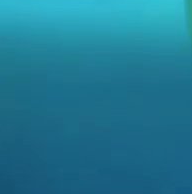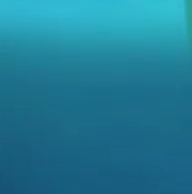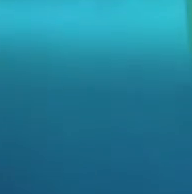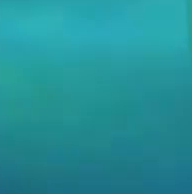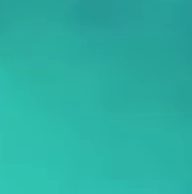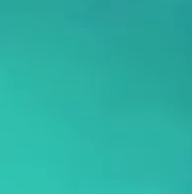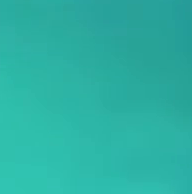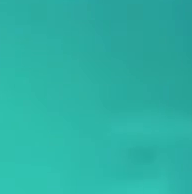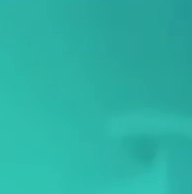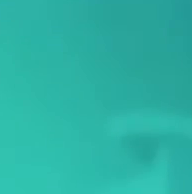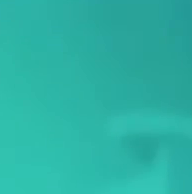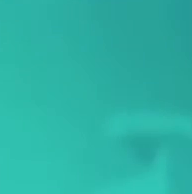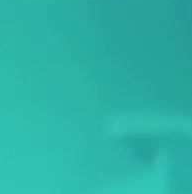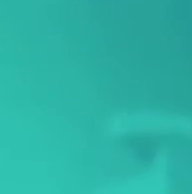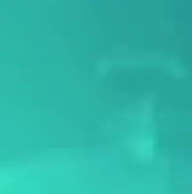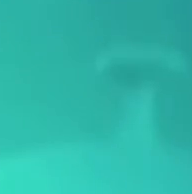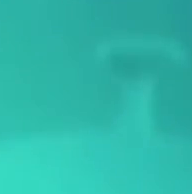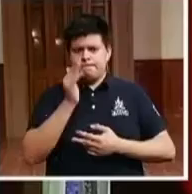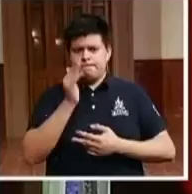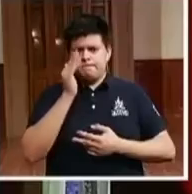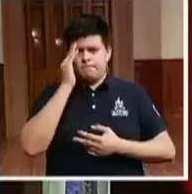pidió apoyo de los alcaldes.